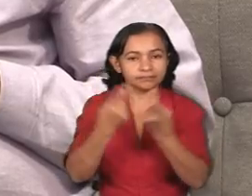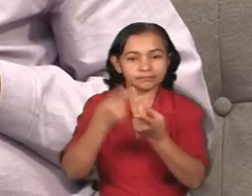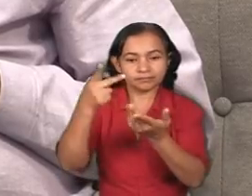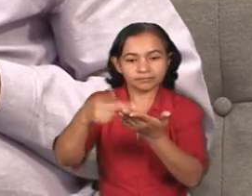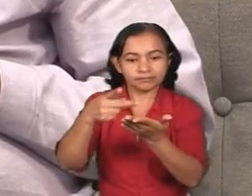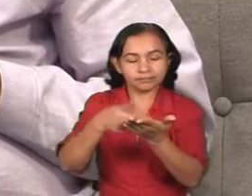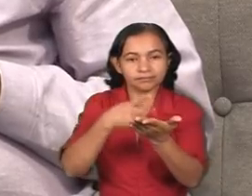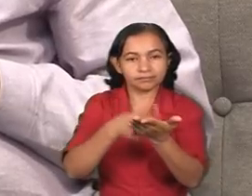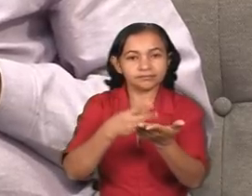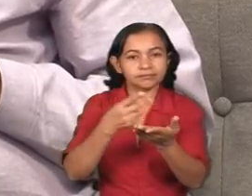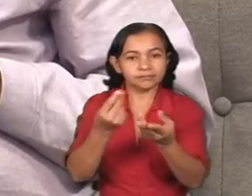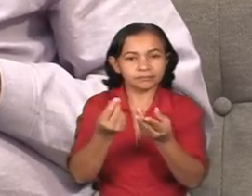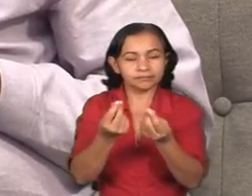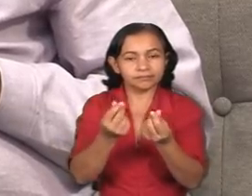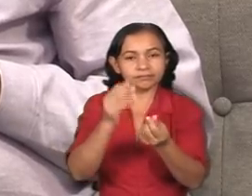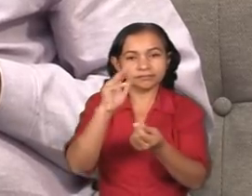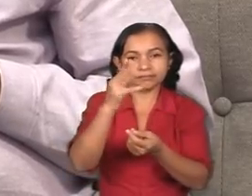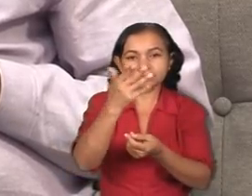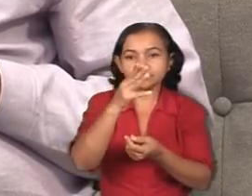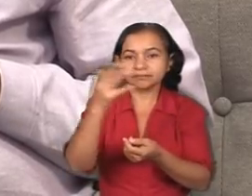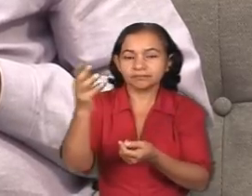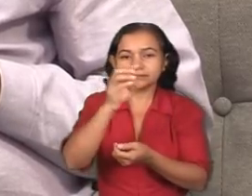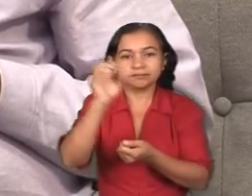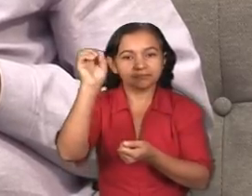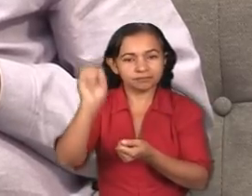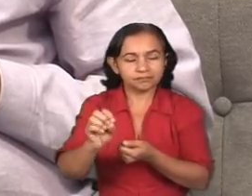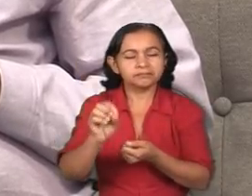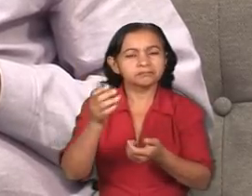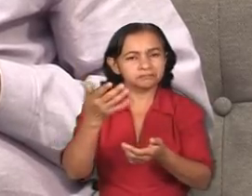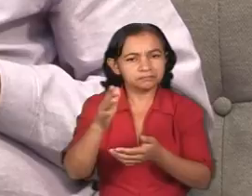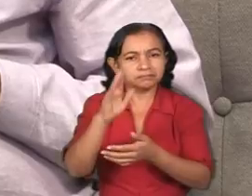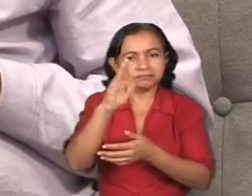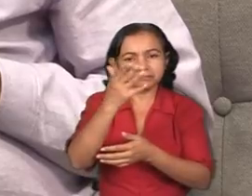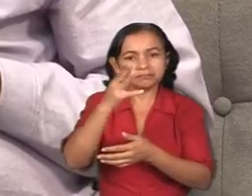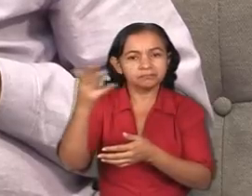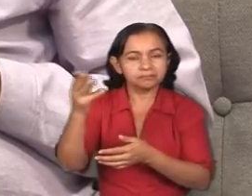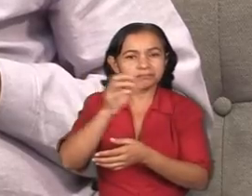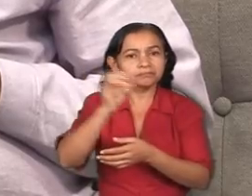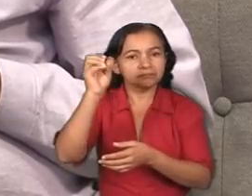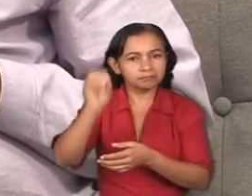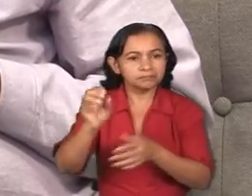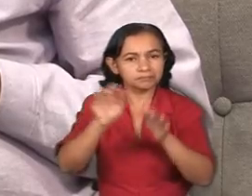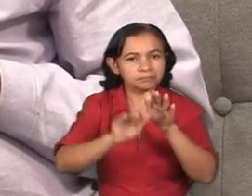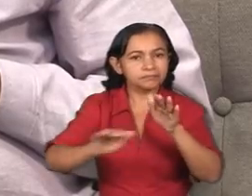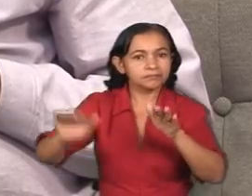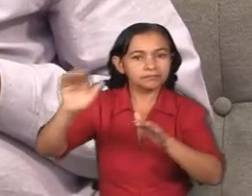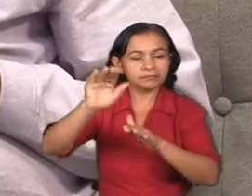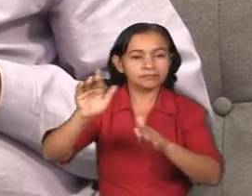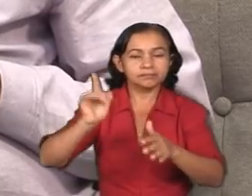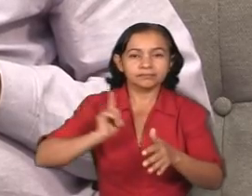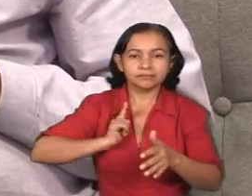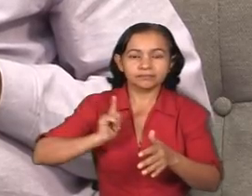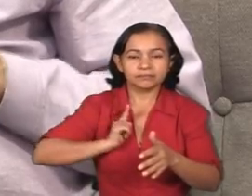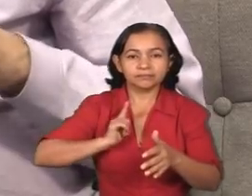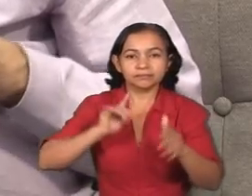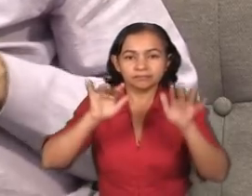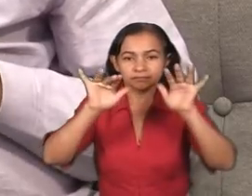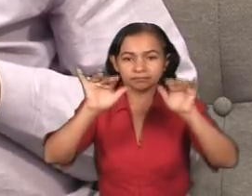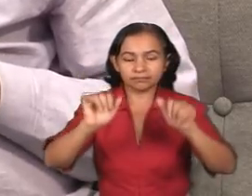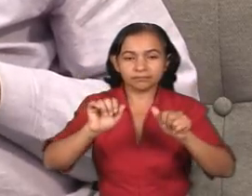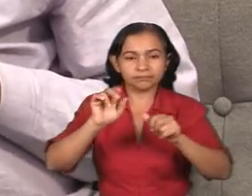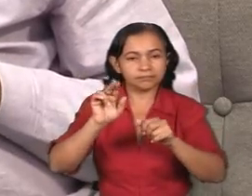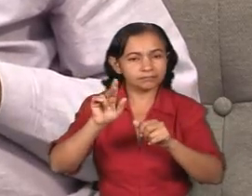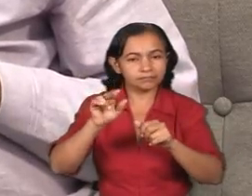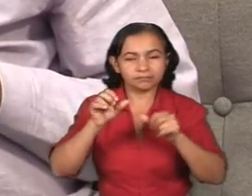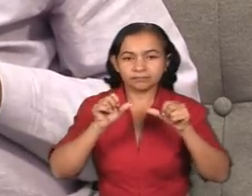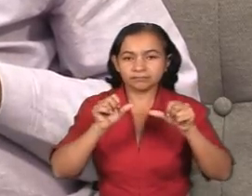ser ejecutado en un 99%, arriba del 99%. Y de cara a prepararnos ya con esa misma